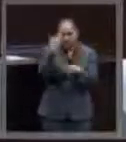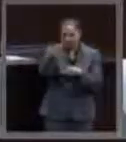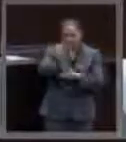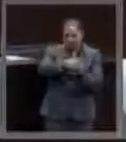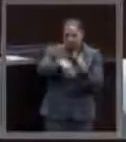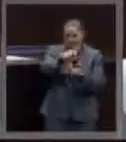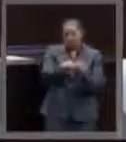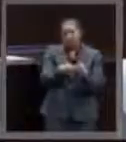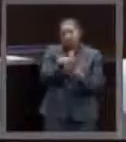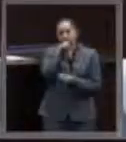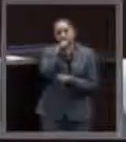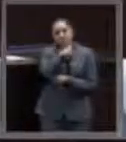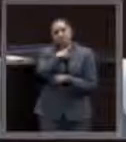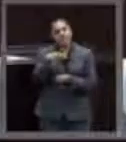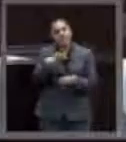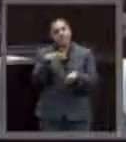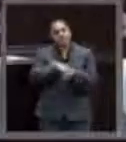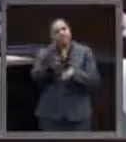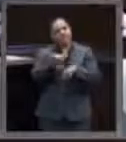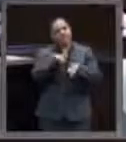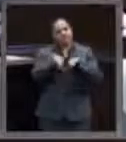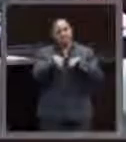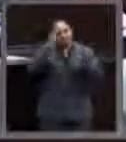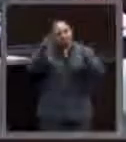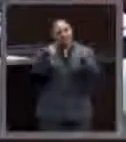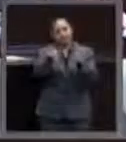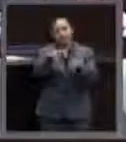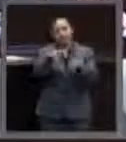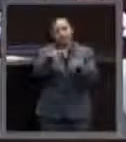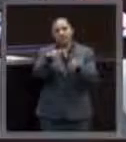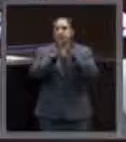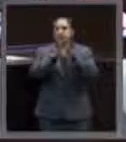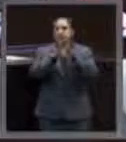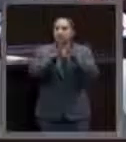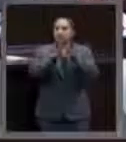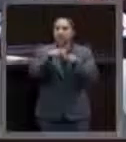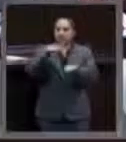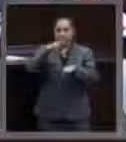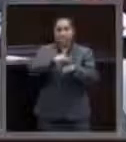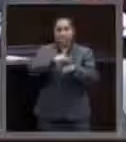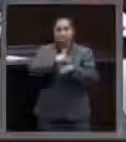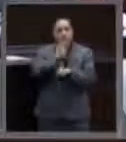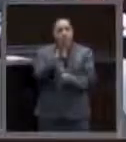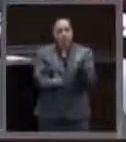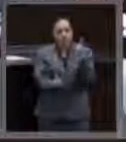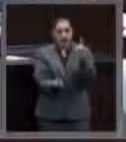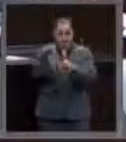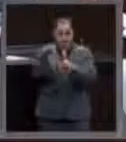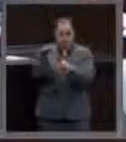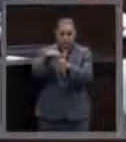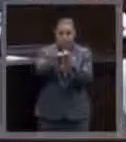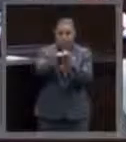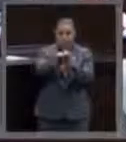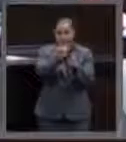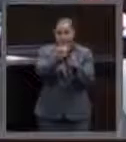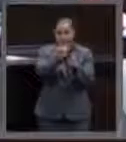y establecer verdaderamente un marco de responsabilidad para quienes han votado leyes de deuda pública en los estados y